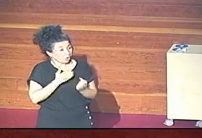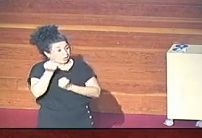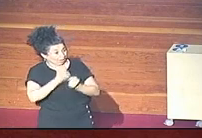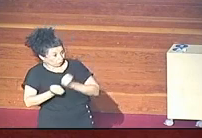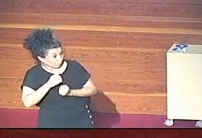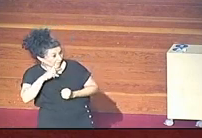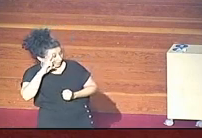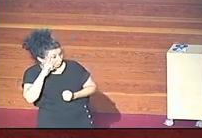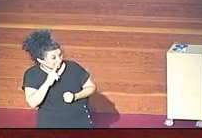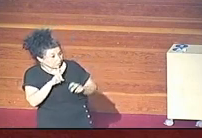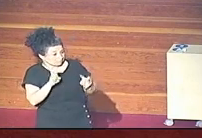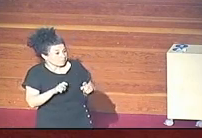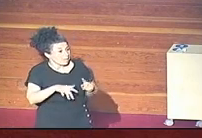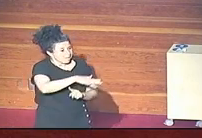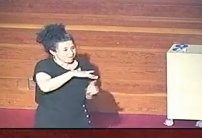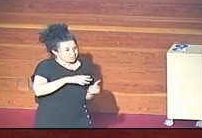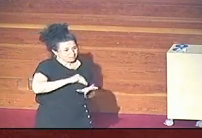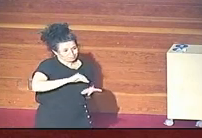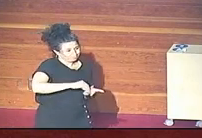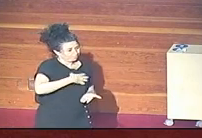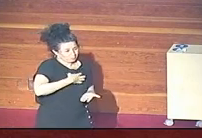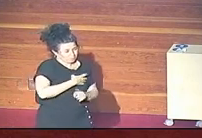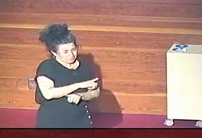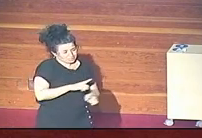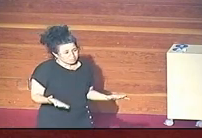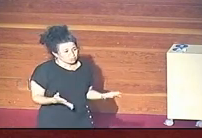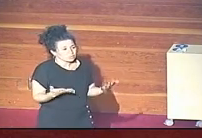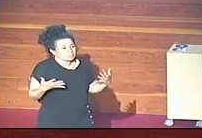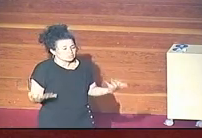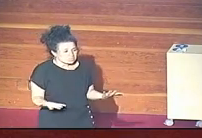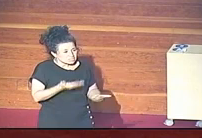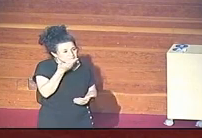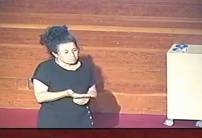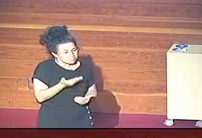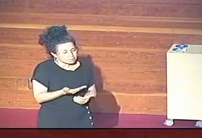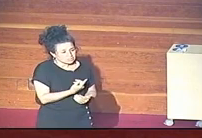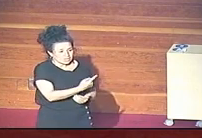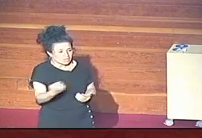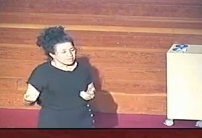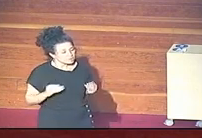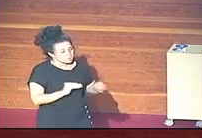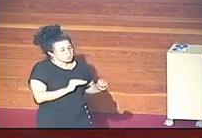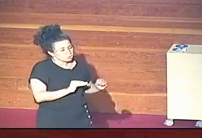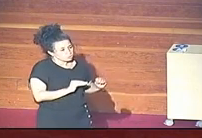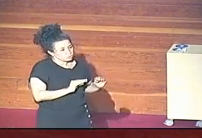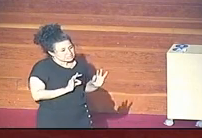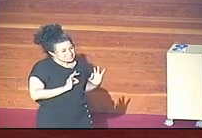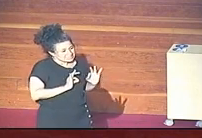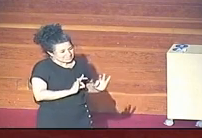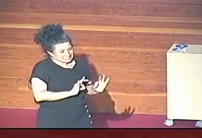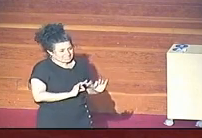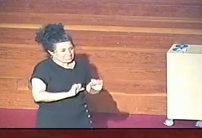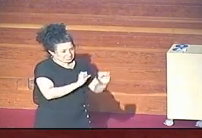ambientales por eso es importante que cada uno defienda su especialización hay una creciente